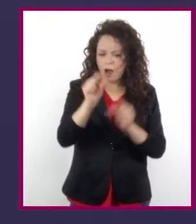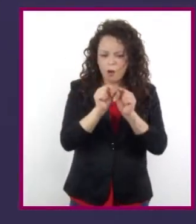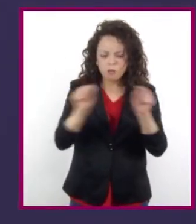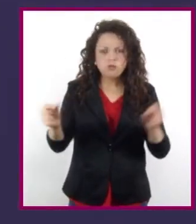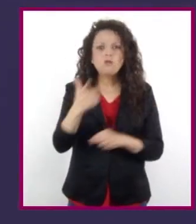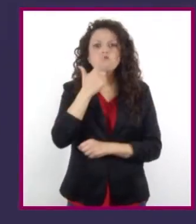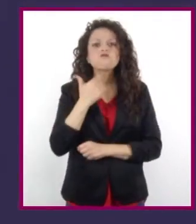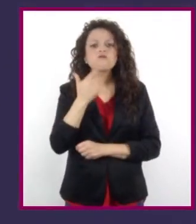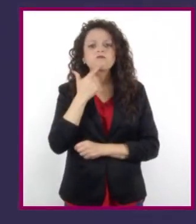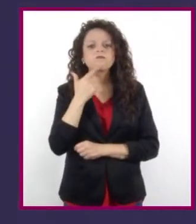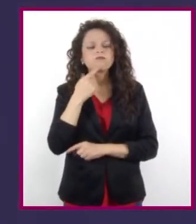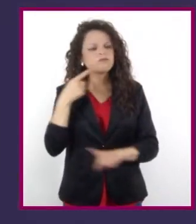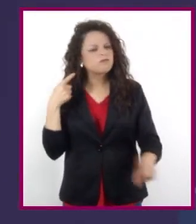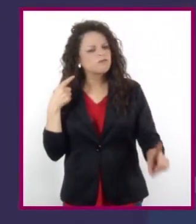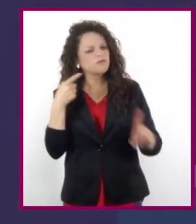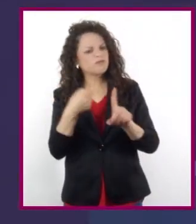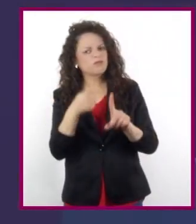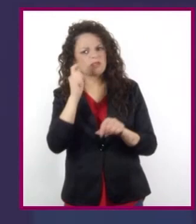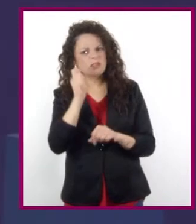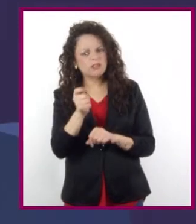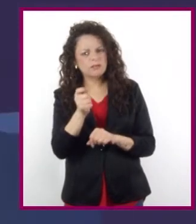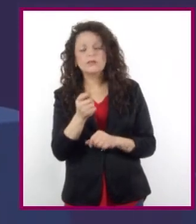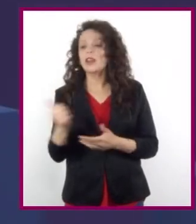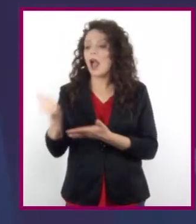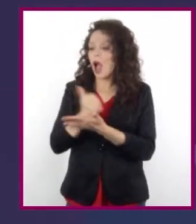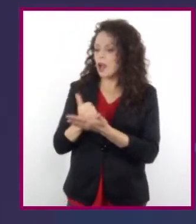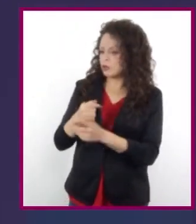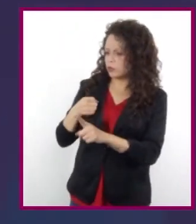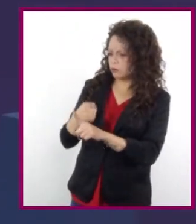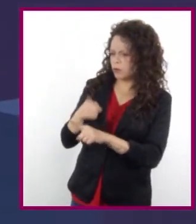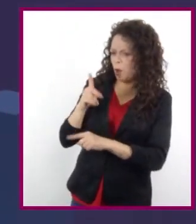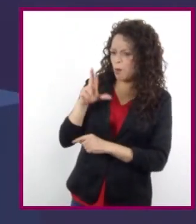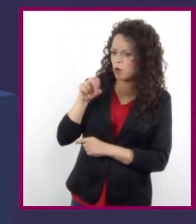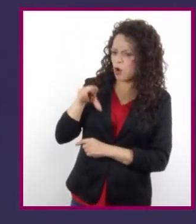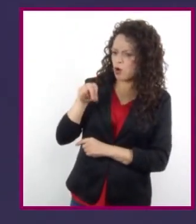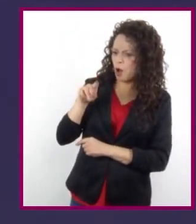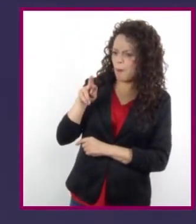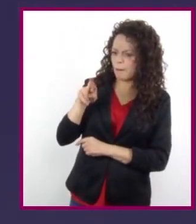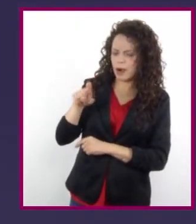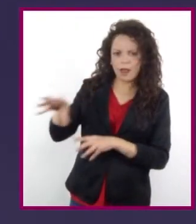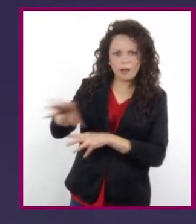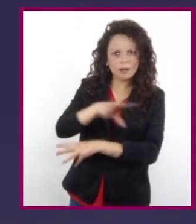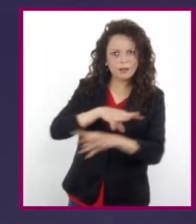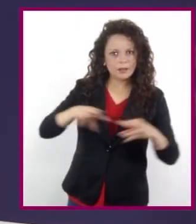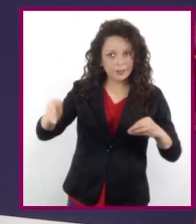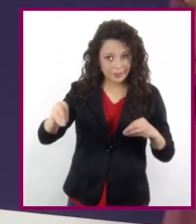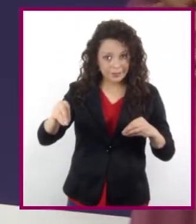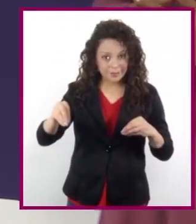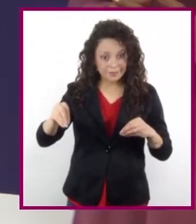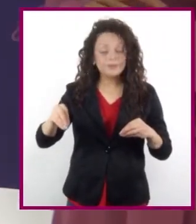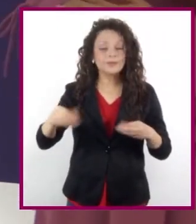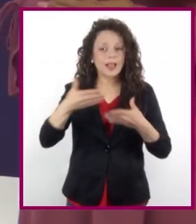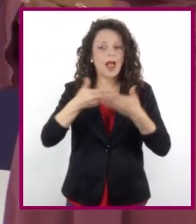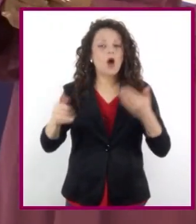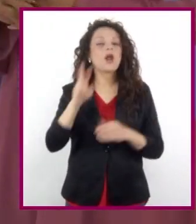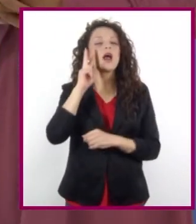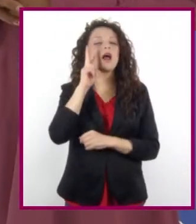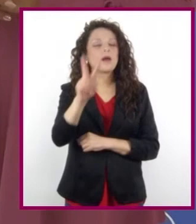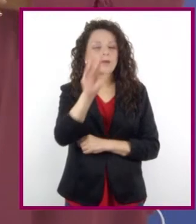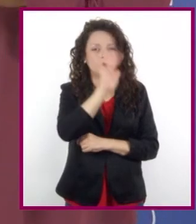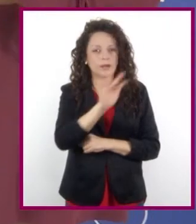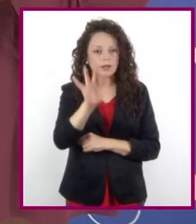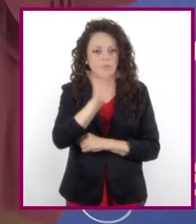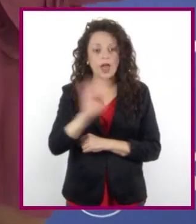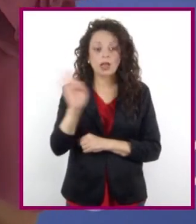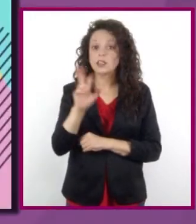del que se está hablando y la que está en azul es el pronombre que le sustituye? Ahora veamos cómo se leería si no se usara